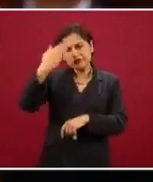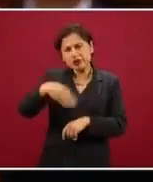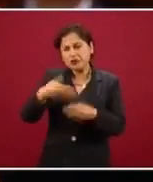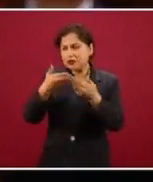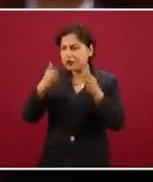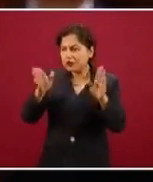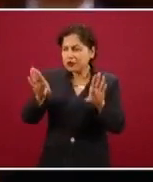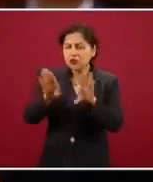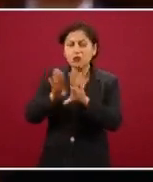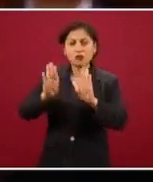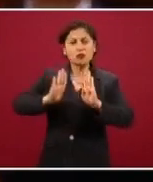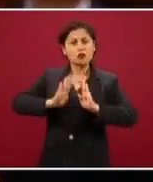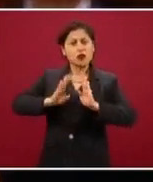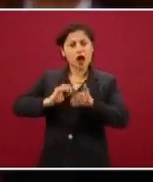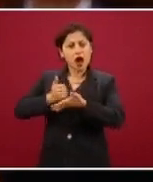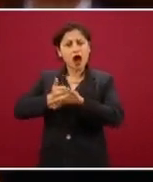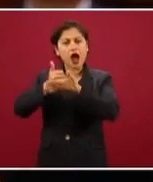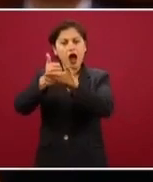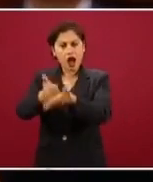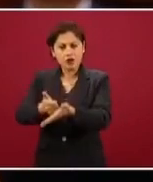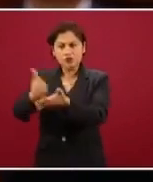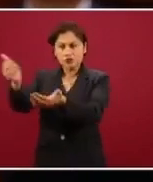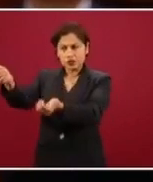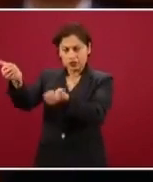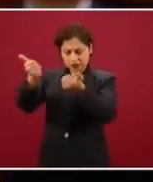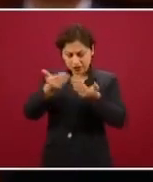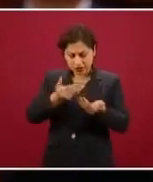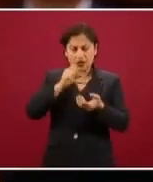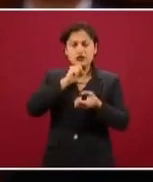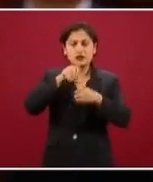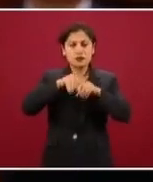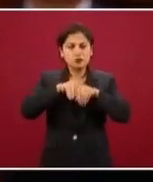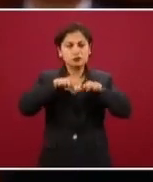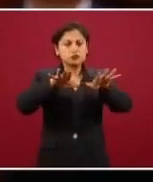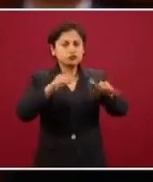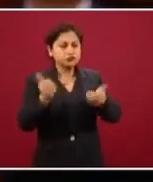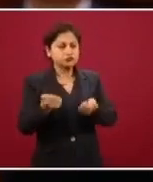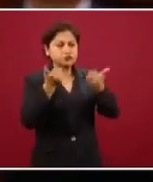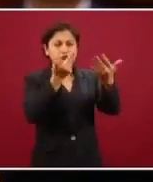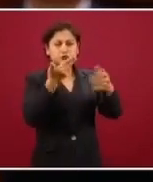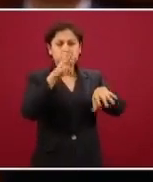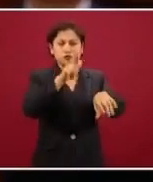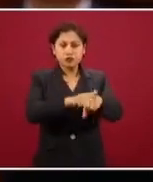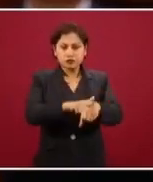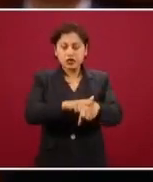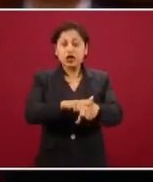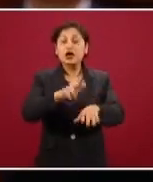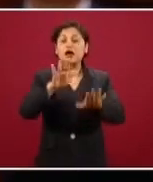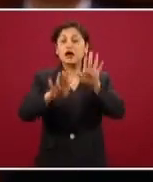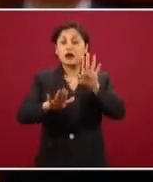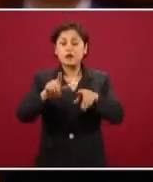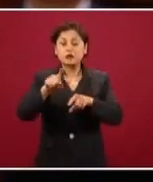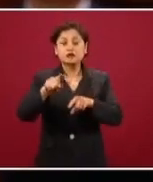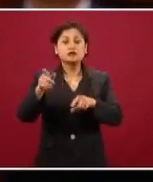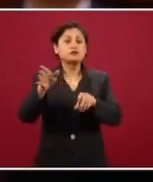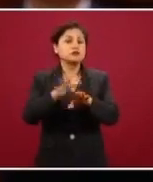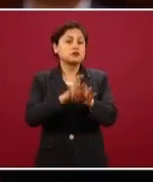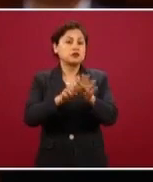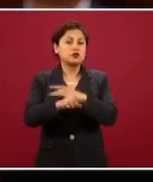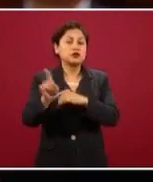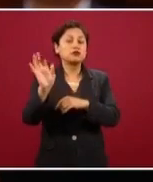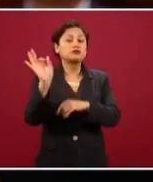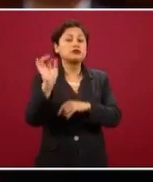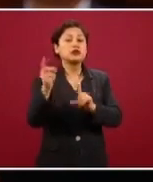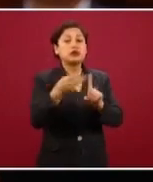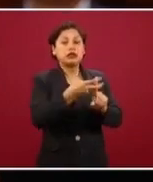también participa en la distribución de estos medicamentos hasta los hospitales. La desaparición o robo de uno de estos embarques o generaría una